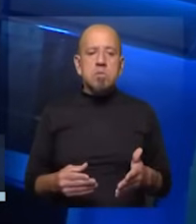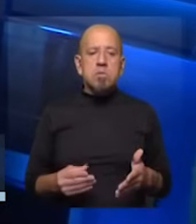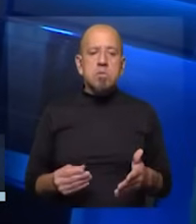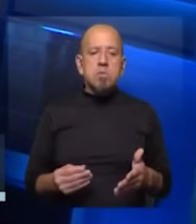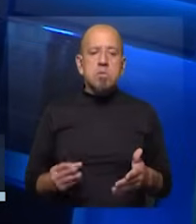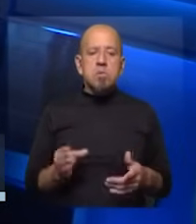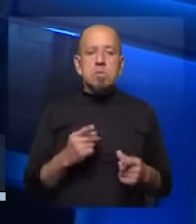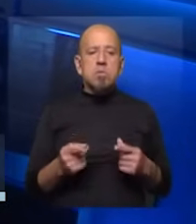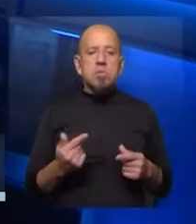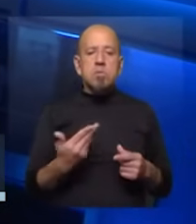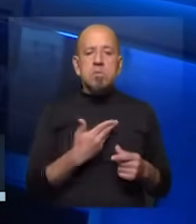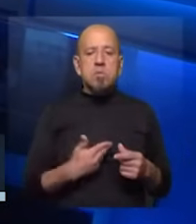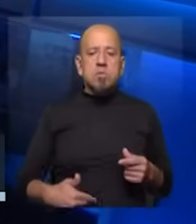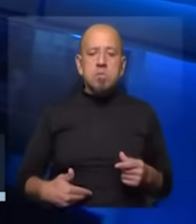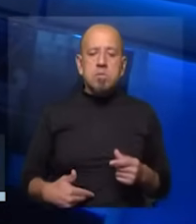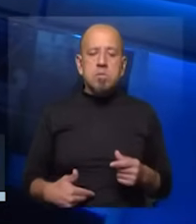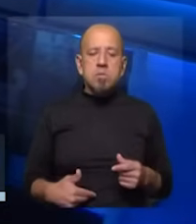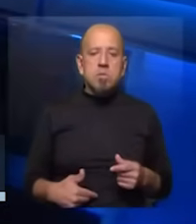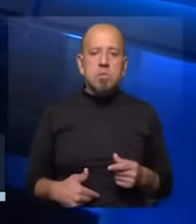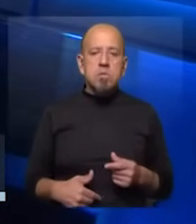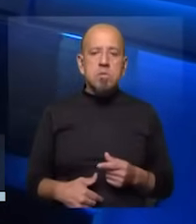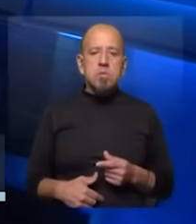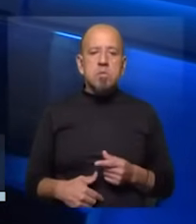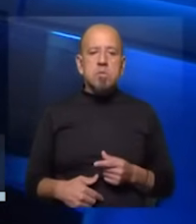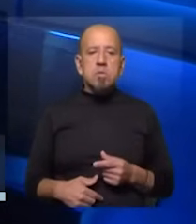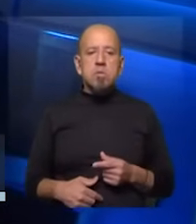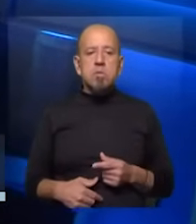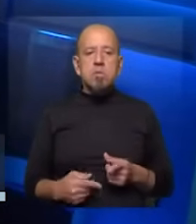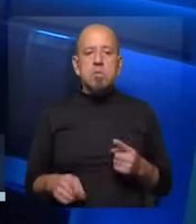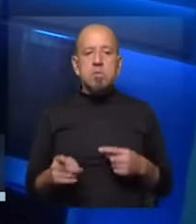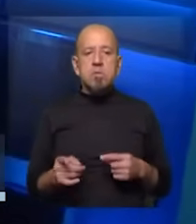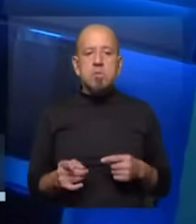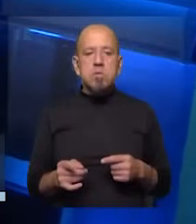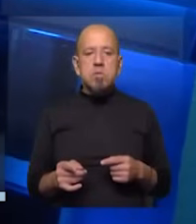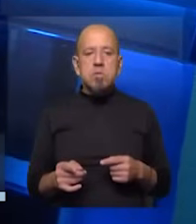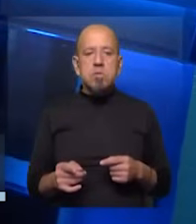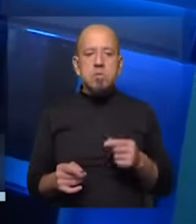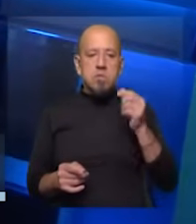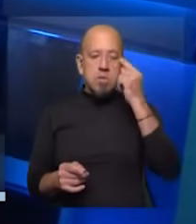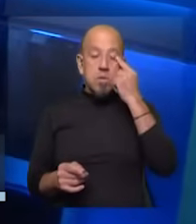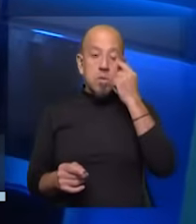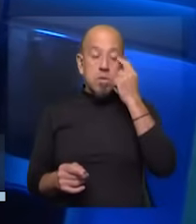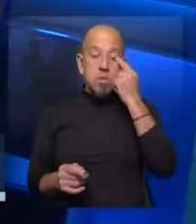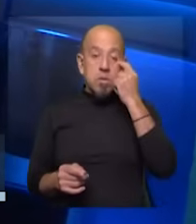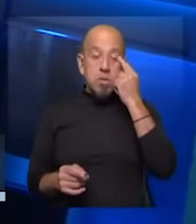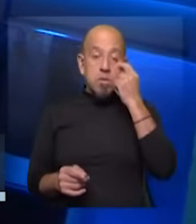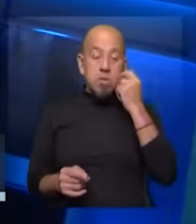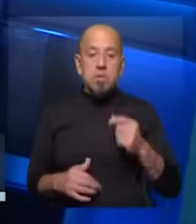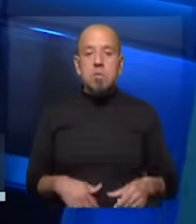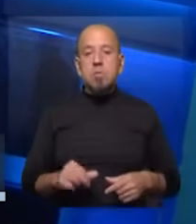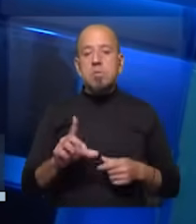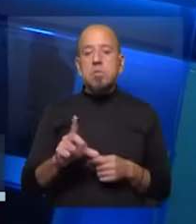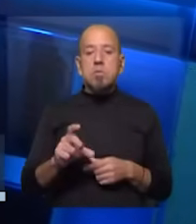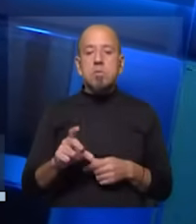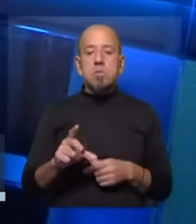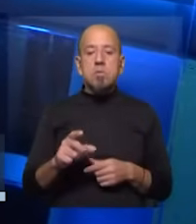gobierno eh No todo lo hace mal y hay cosas que hizo muy bien a ver hoy oías la pandemia yo creo que fue un